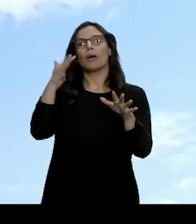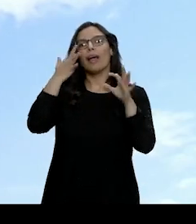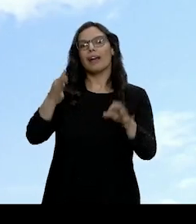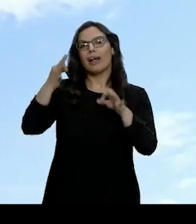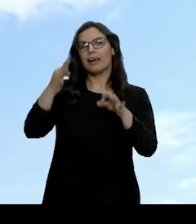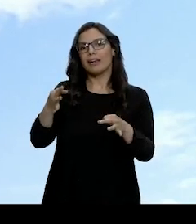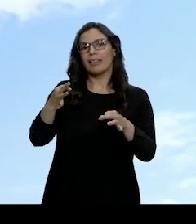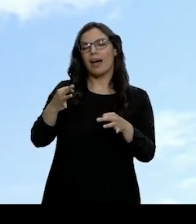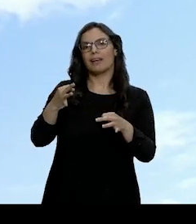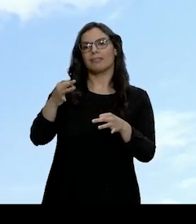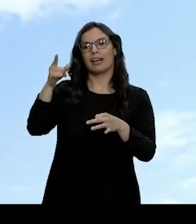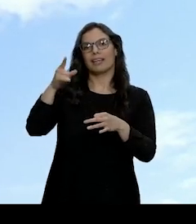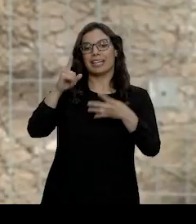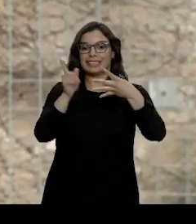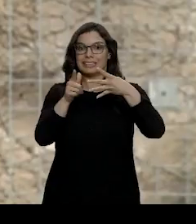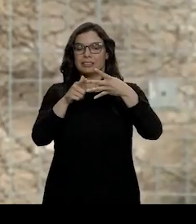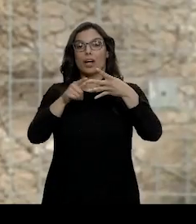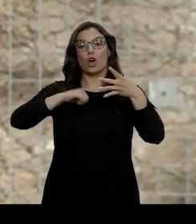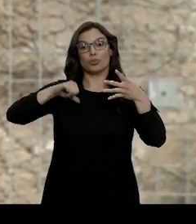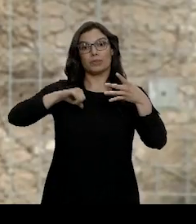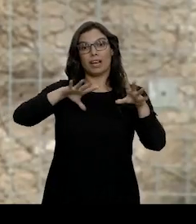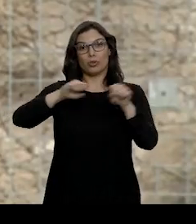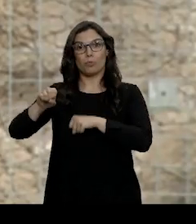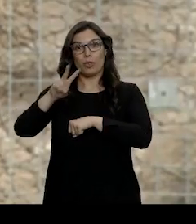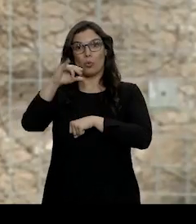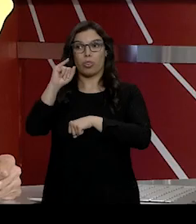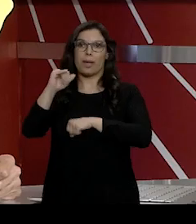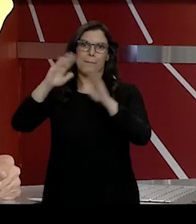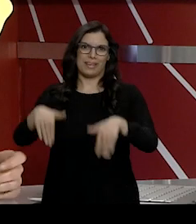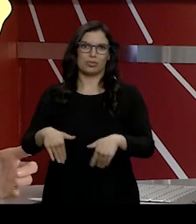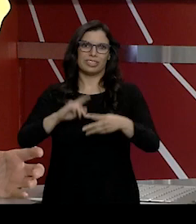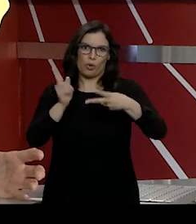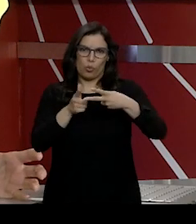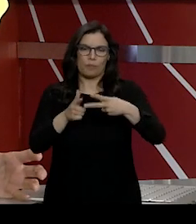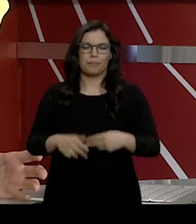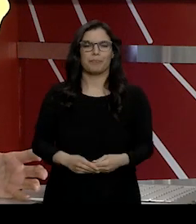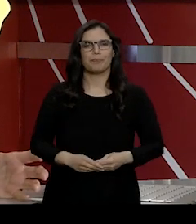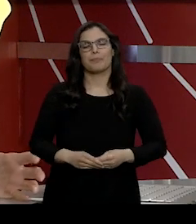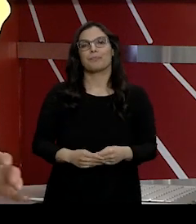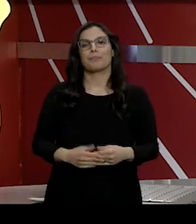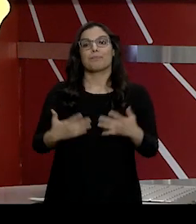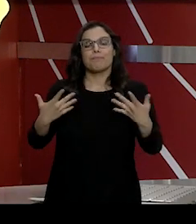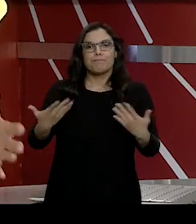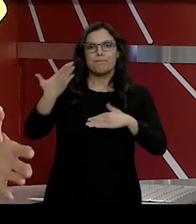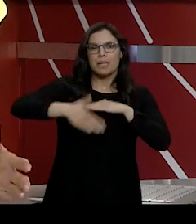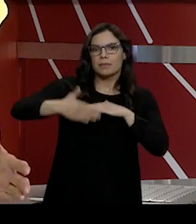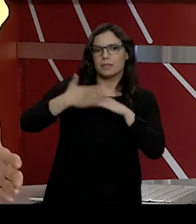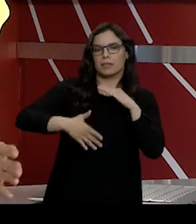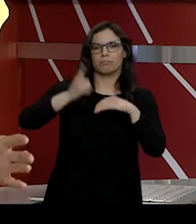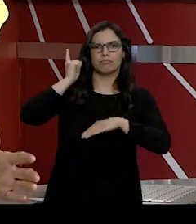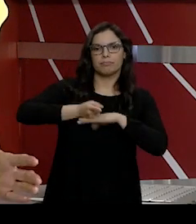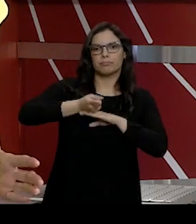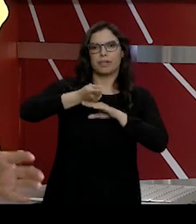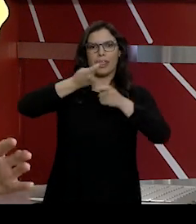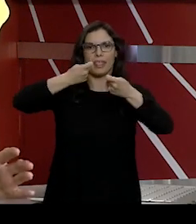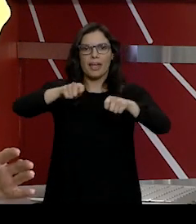presenta un nivel más bajo de ocupación en camas UCI. ¿Y qué pasará con las restricciones, los cierres perimetrales y